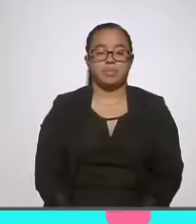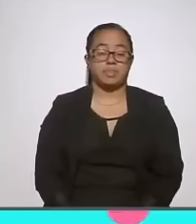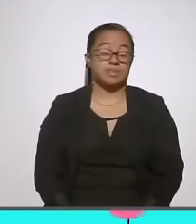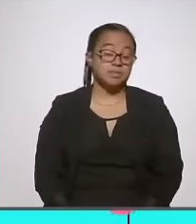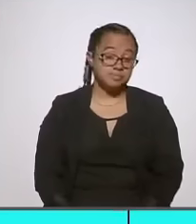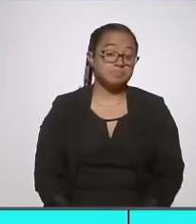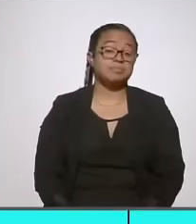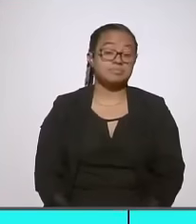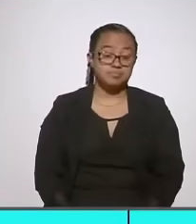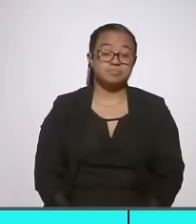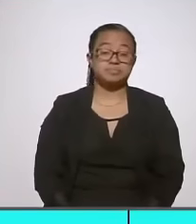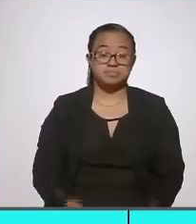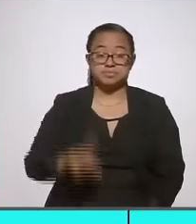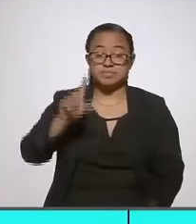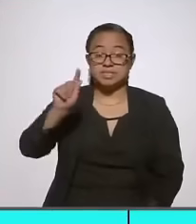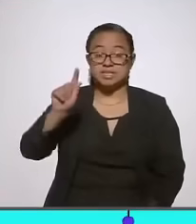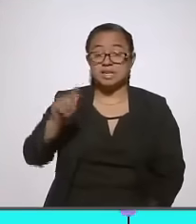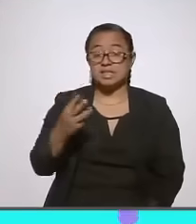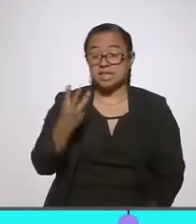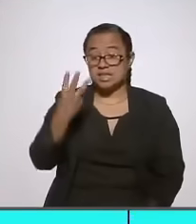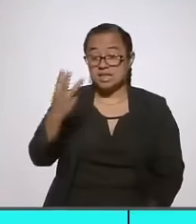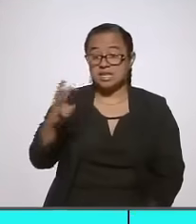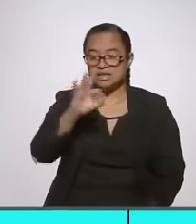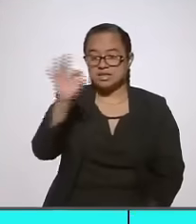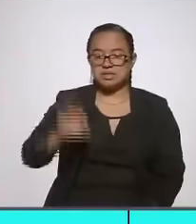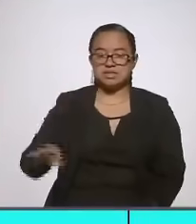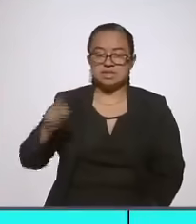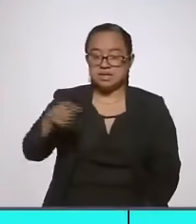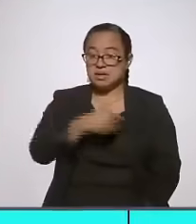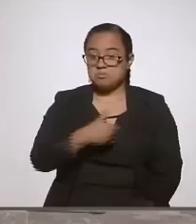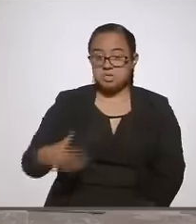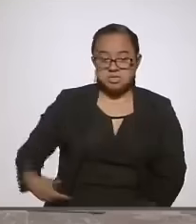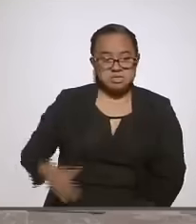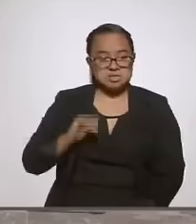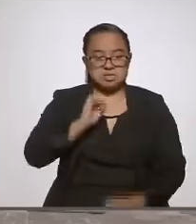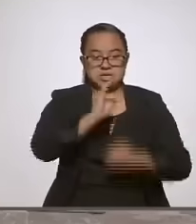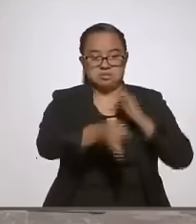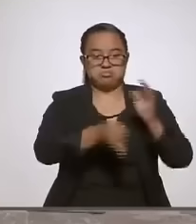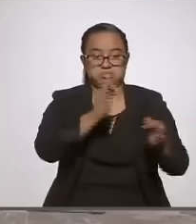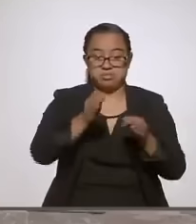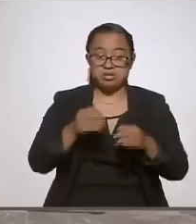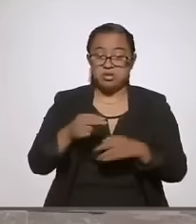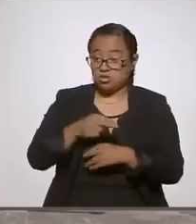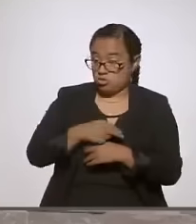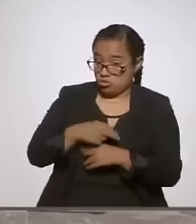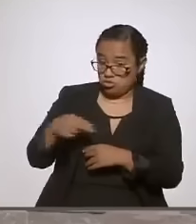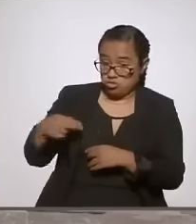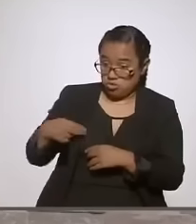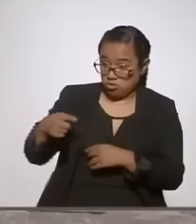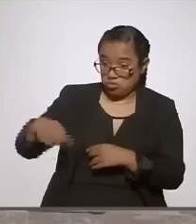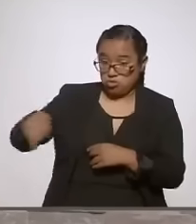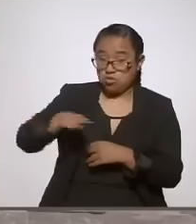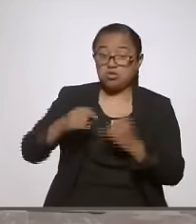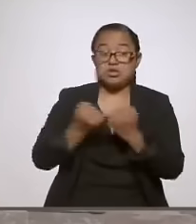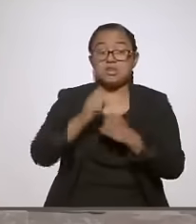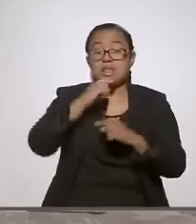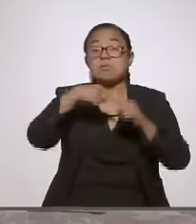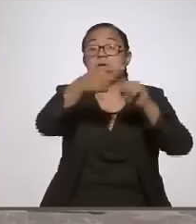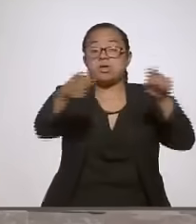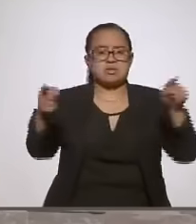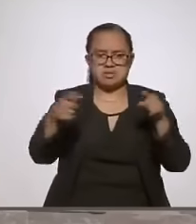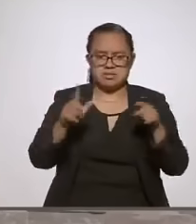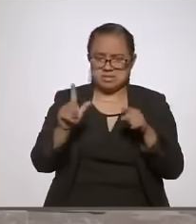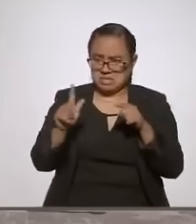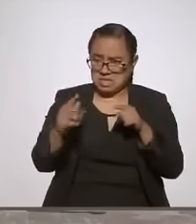Pues sí, 73% de aprobación del presidente. Ninguno de los que estamos aquí tiene, ni allá, tiene